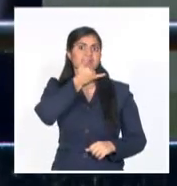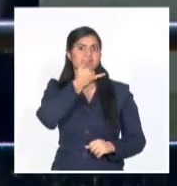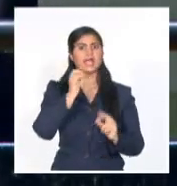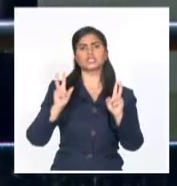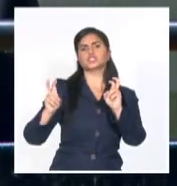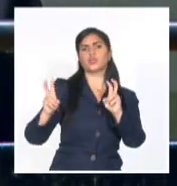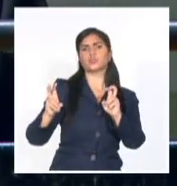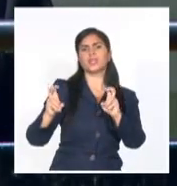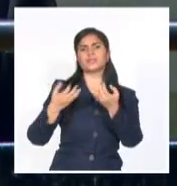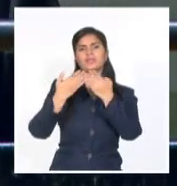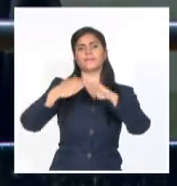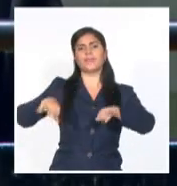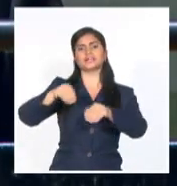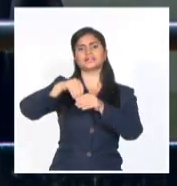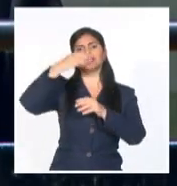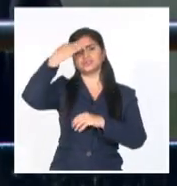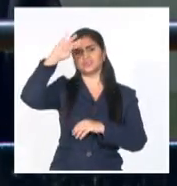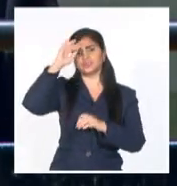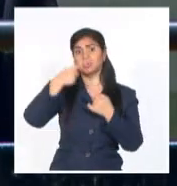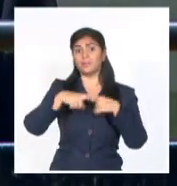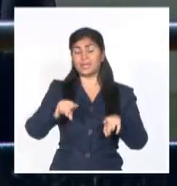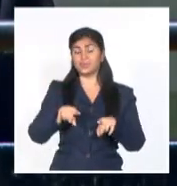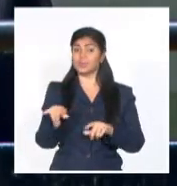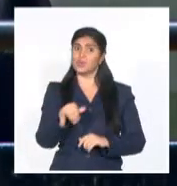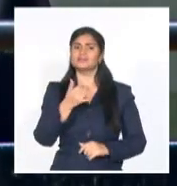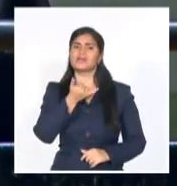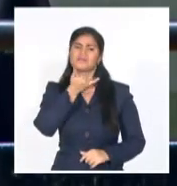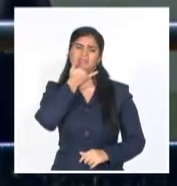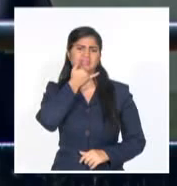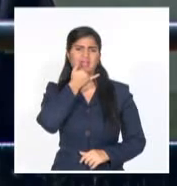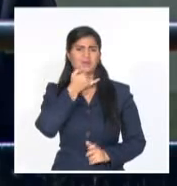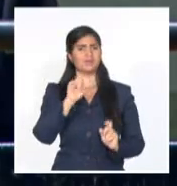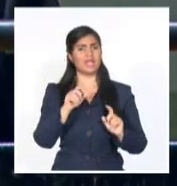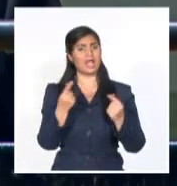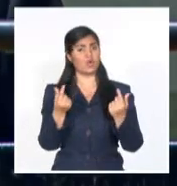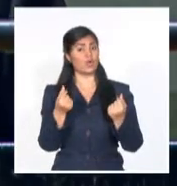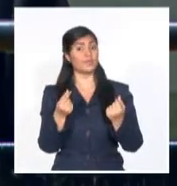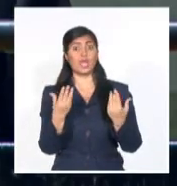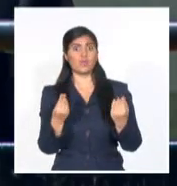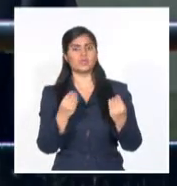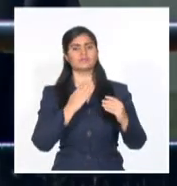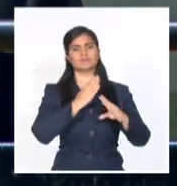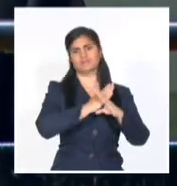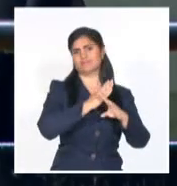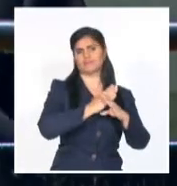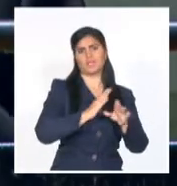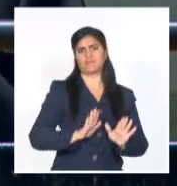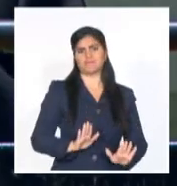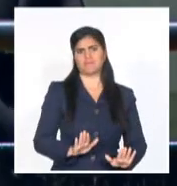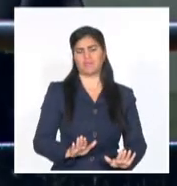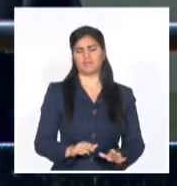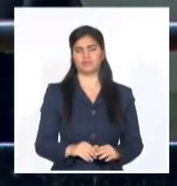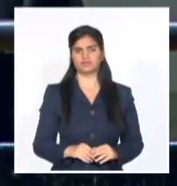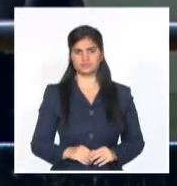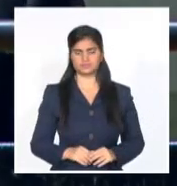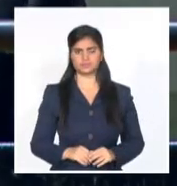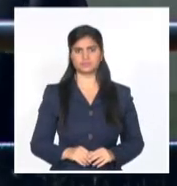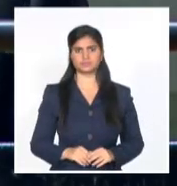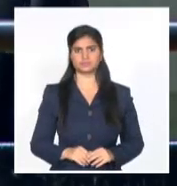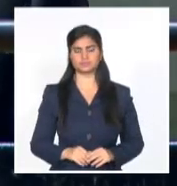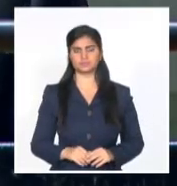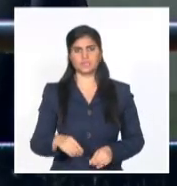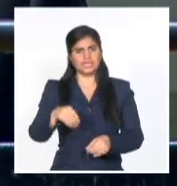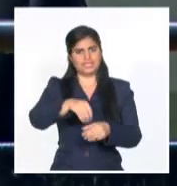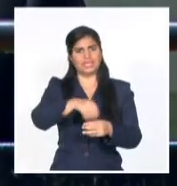dirigido a anular la capacidad del gobierno para atender las necesidades de la población, crear una situación